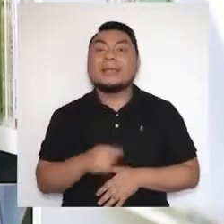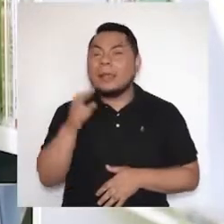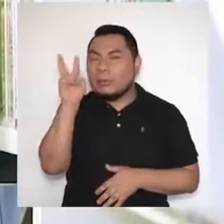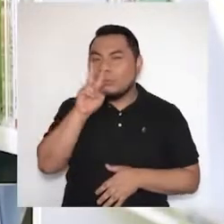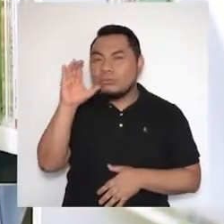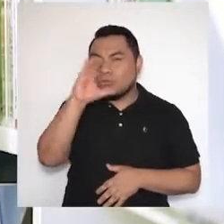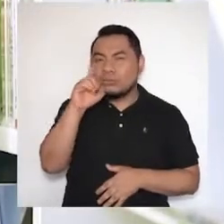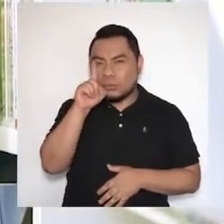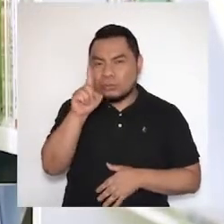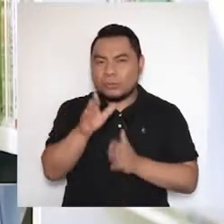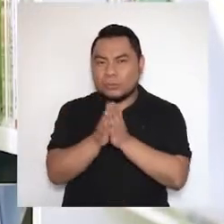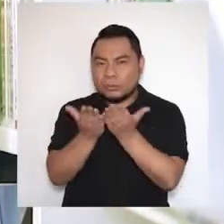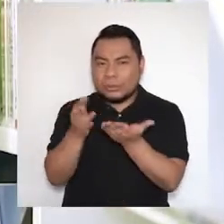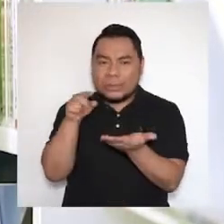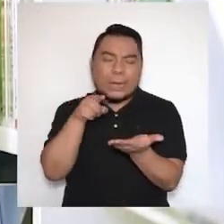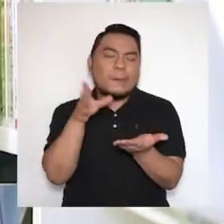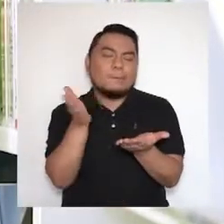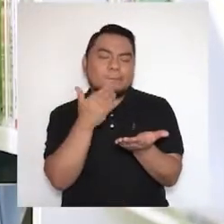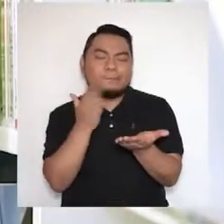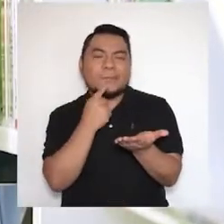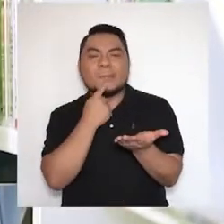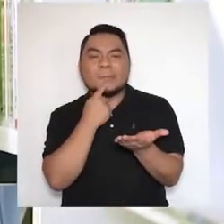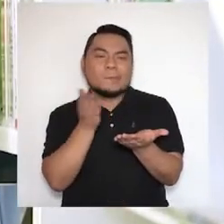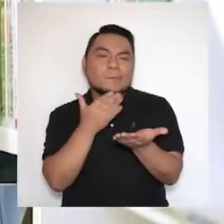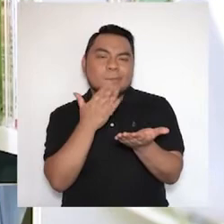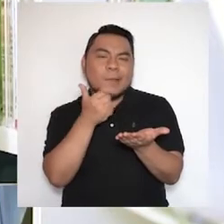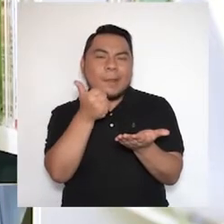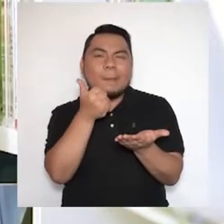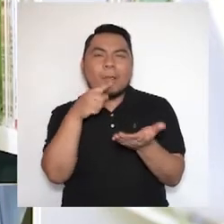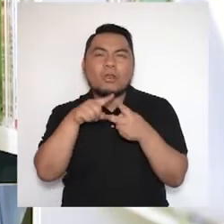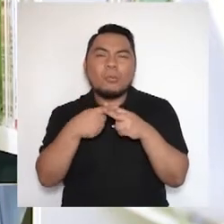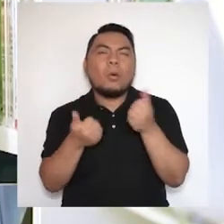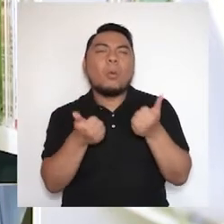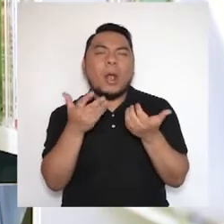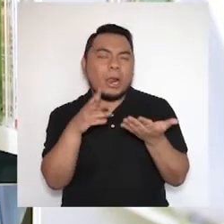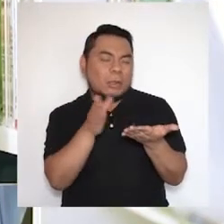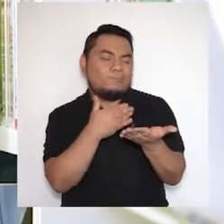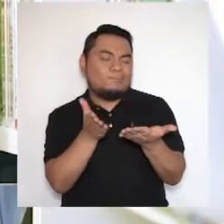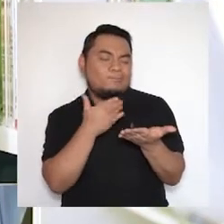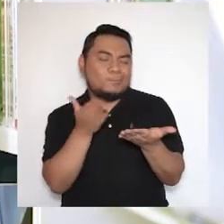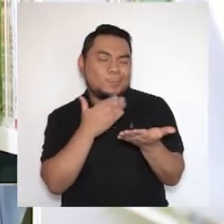uno. A ver, ¿cuál será bueno para comenzar?